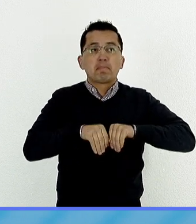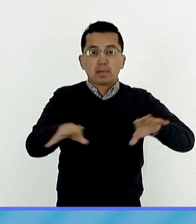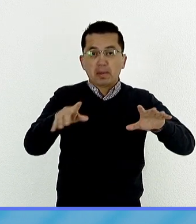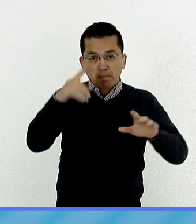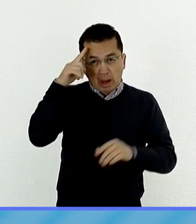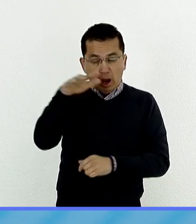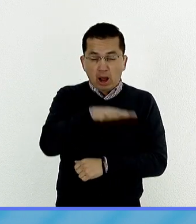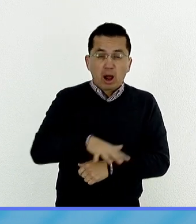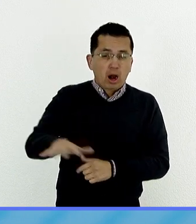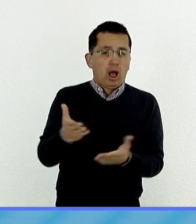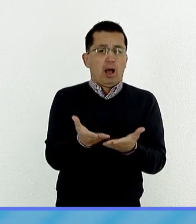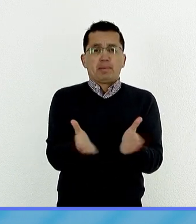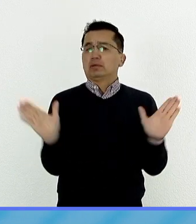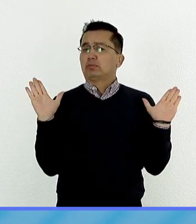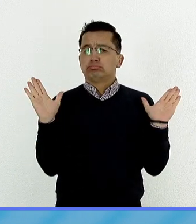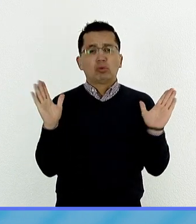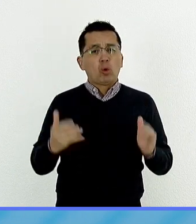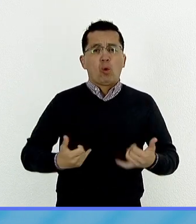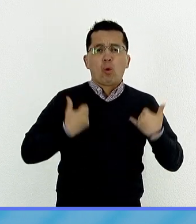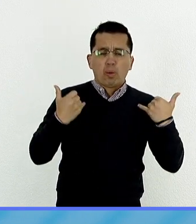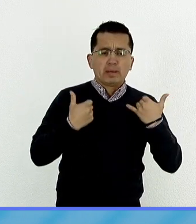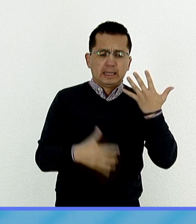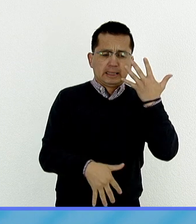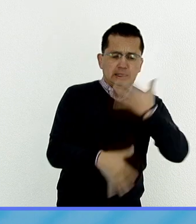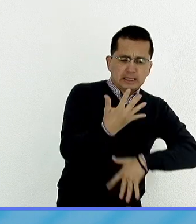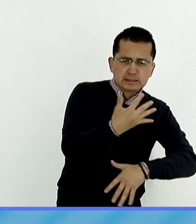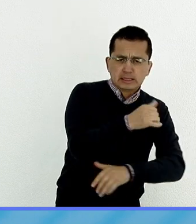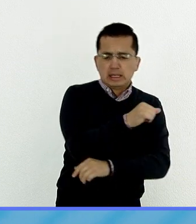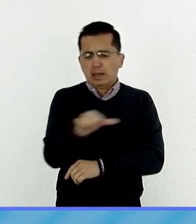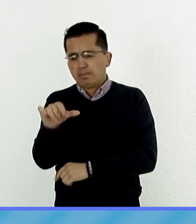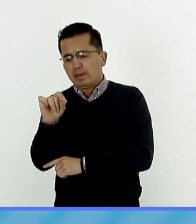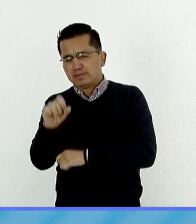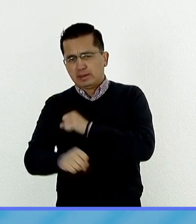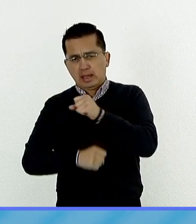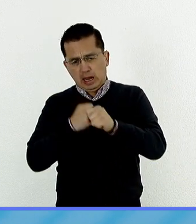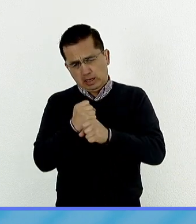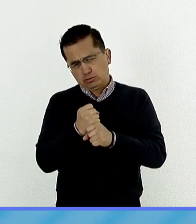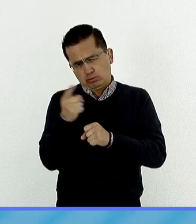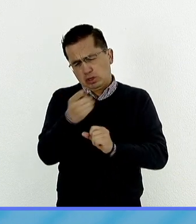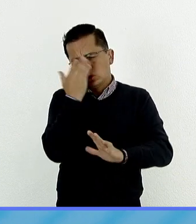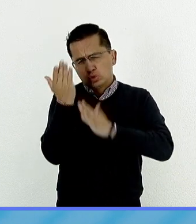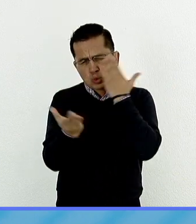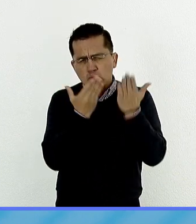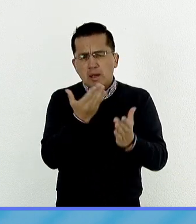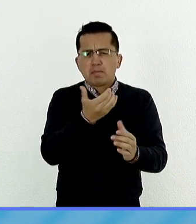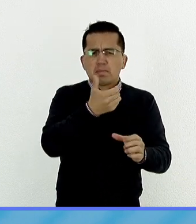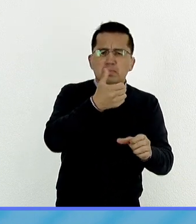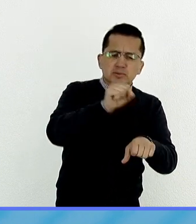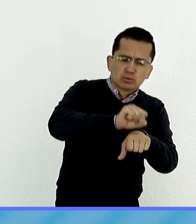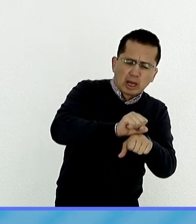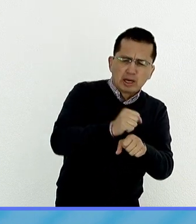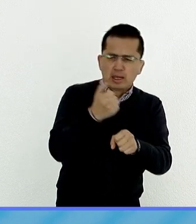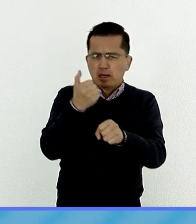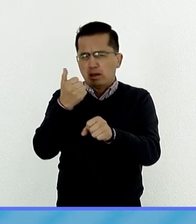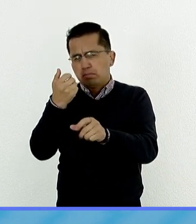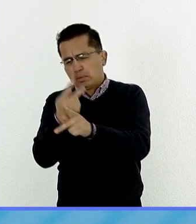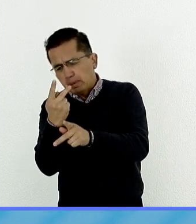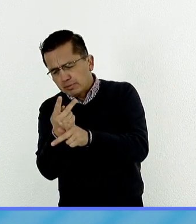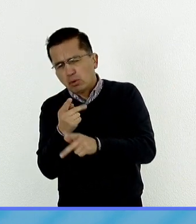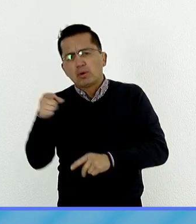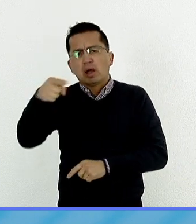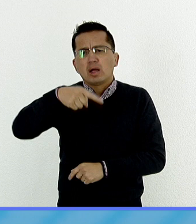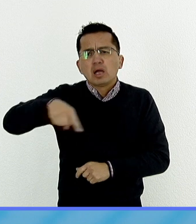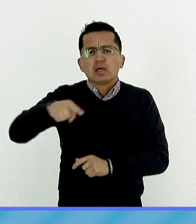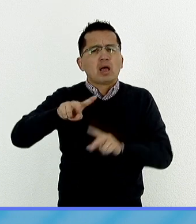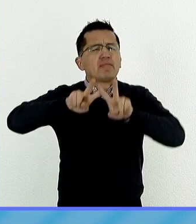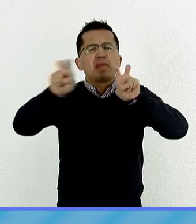entre 15 y 20 años que estudian bachillerato y secundaria seguridad hídrica es el tema principal qué es lo que deben presentar es decir un